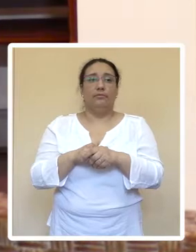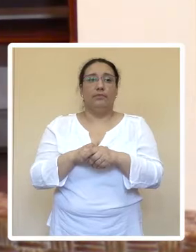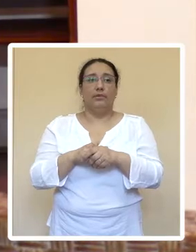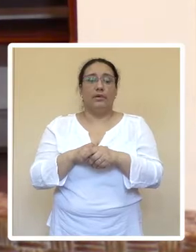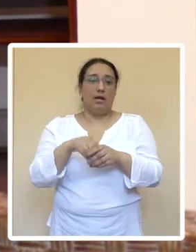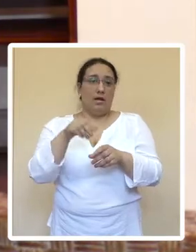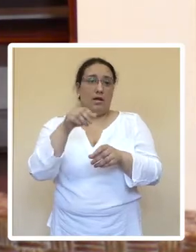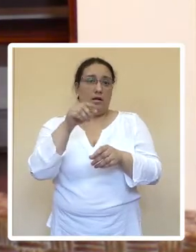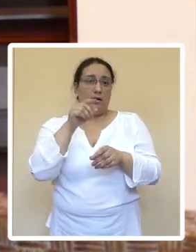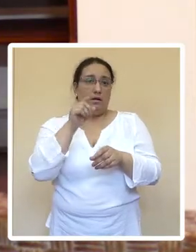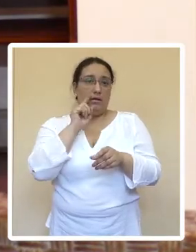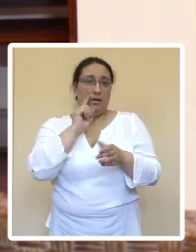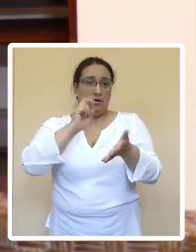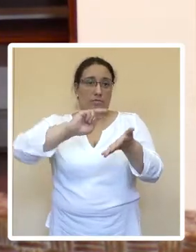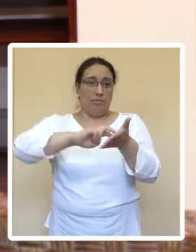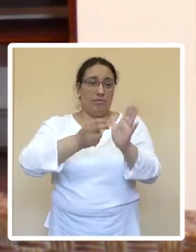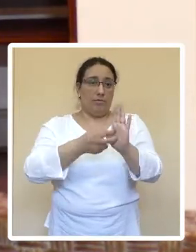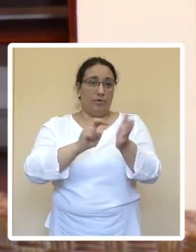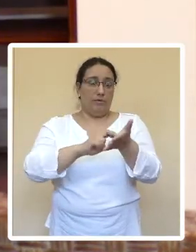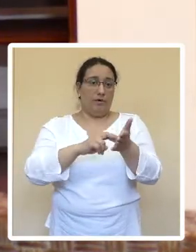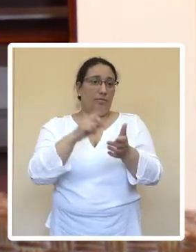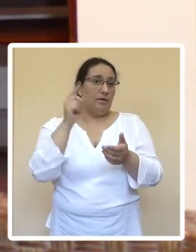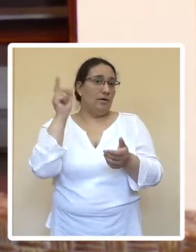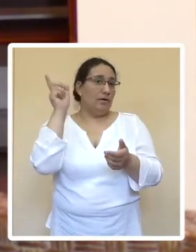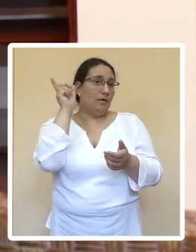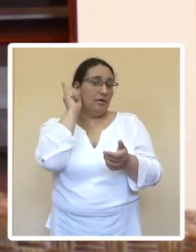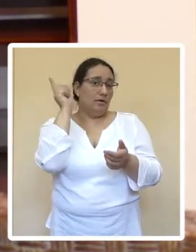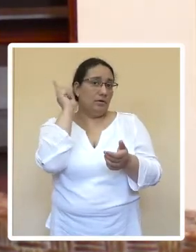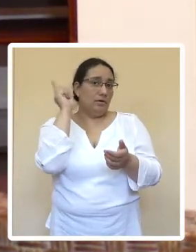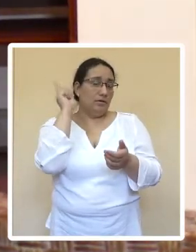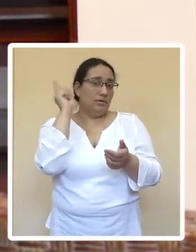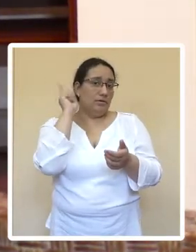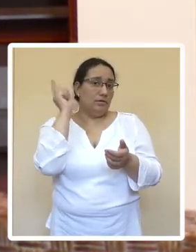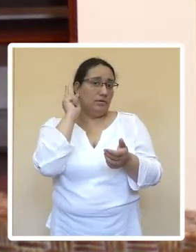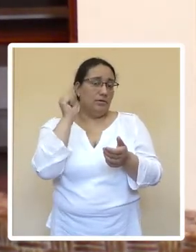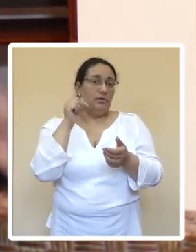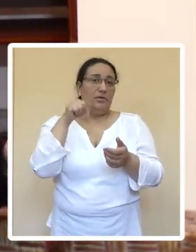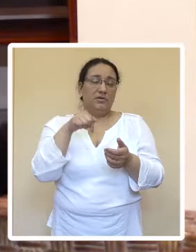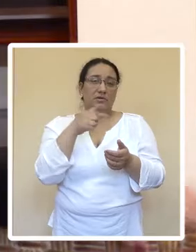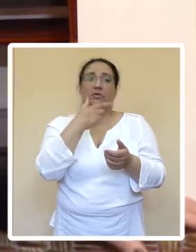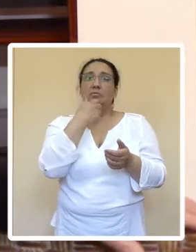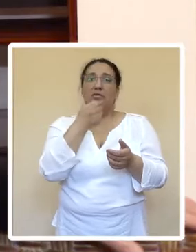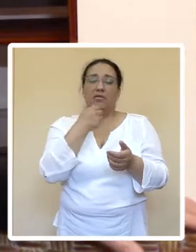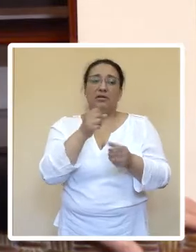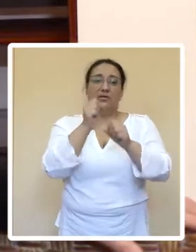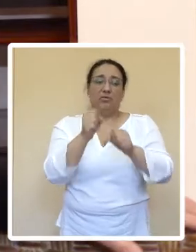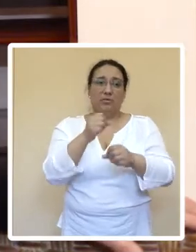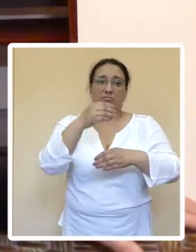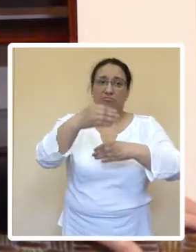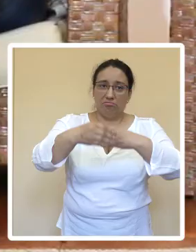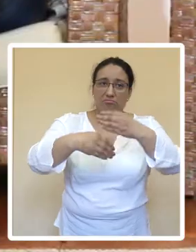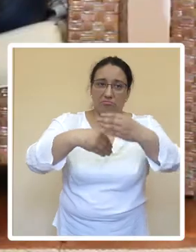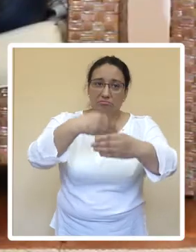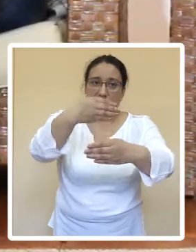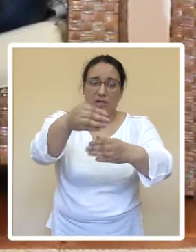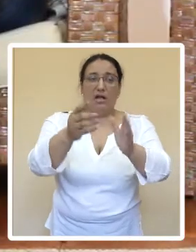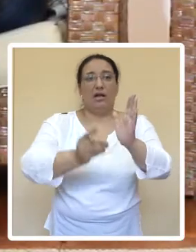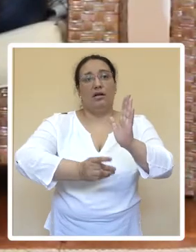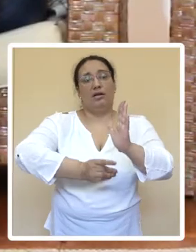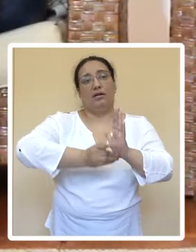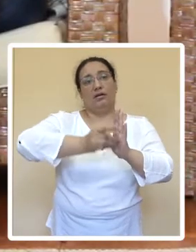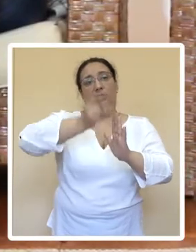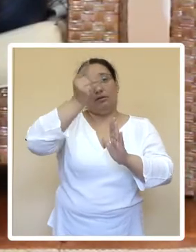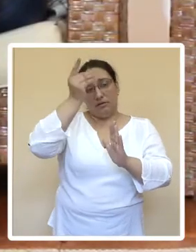Tengo problemas de sordera, pero ha sido más fácil y he podido fluir y poderme desarrollarme en lo